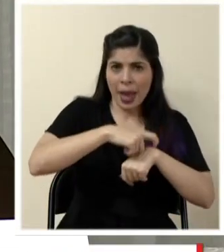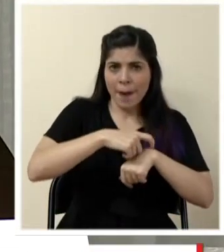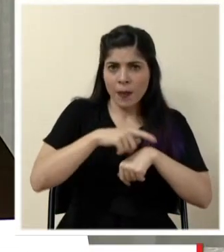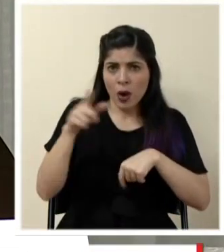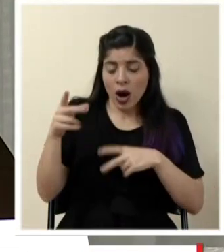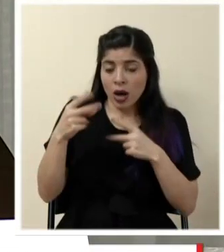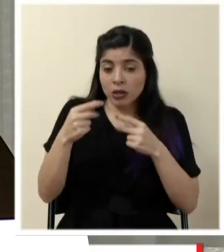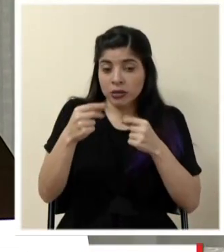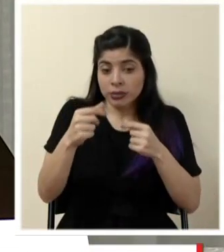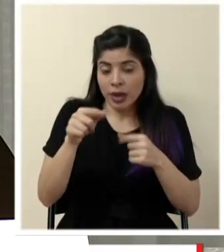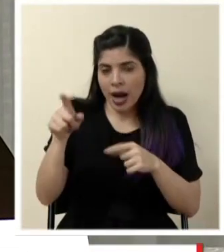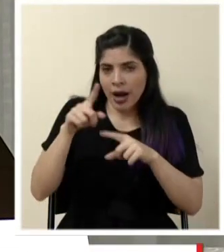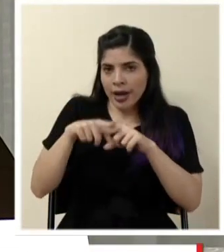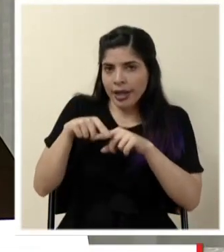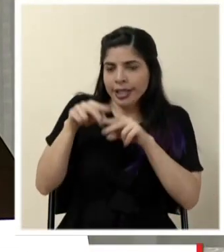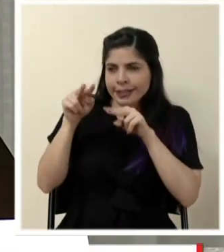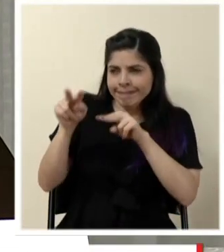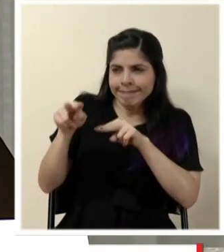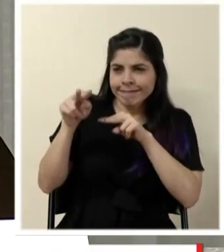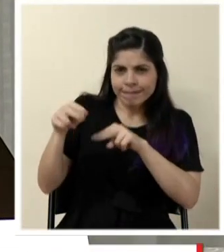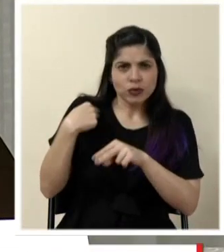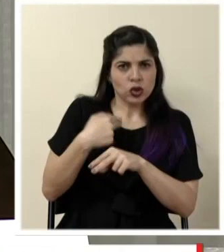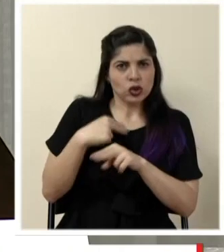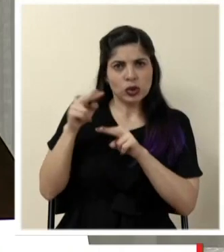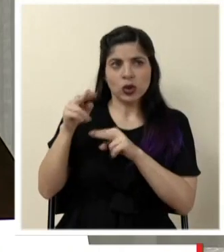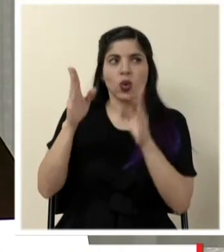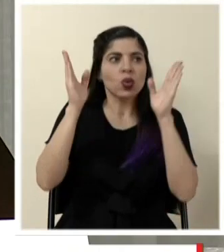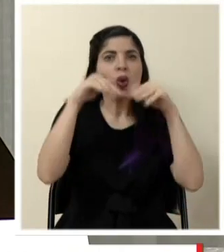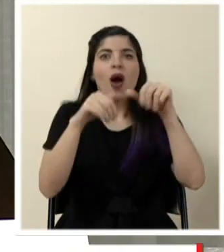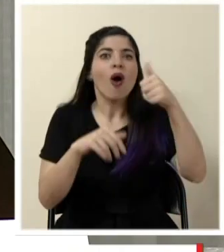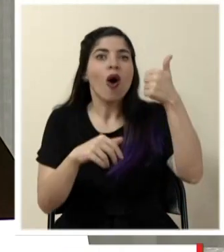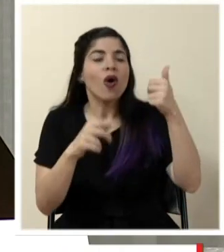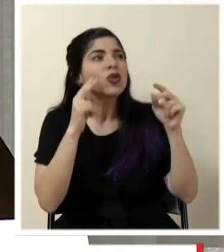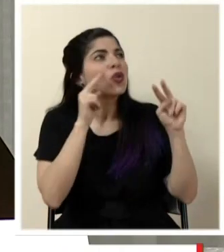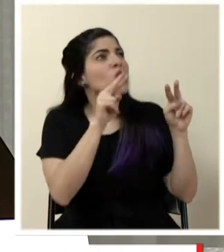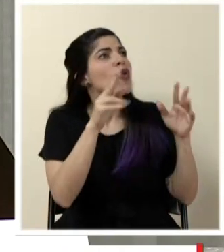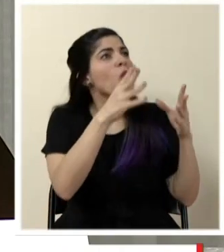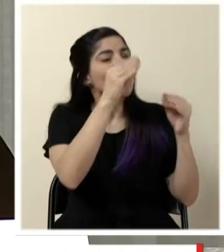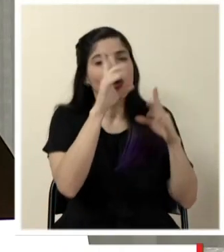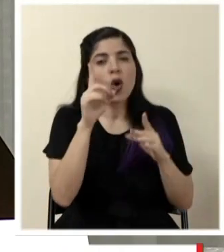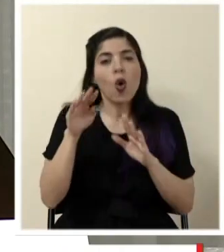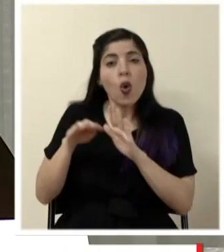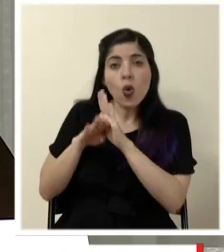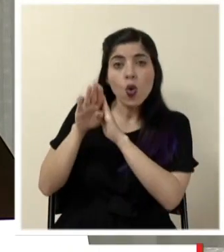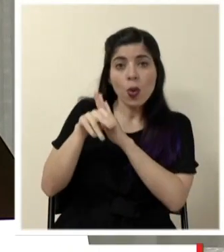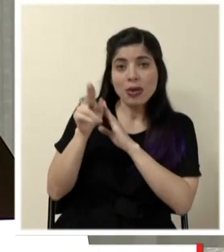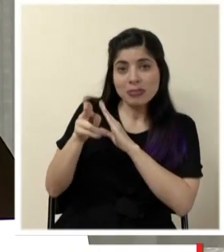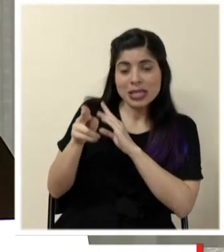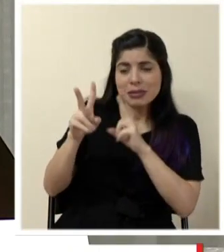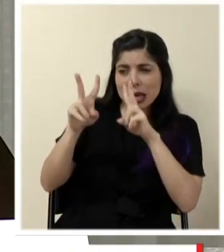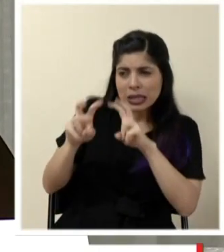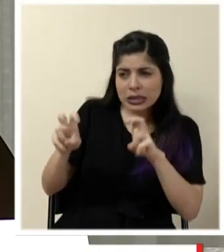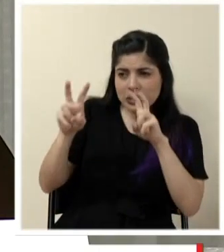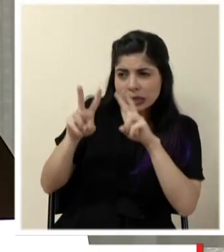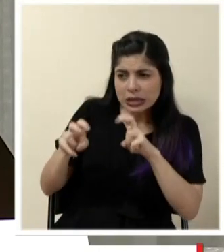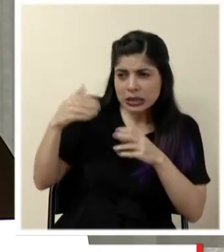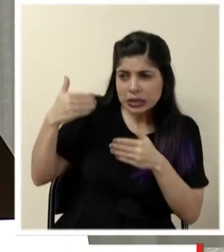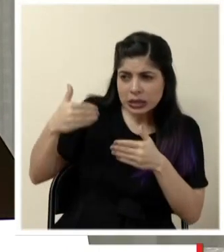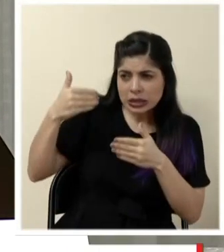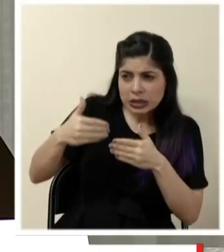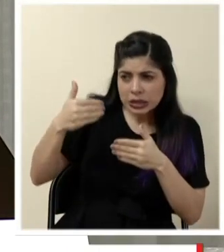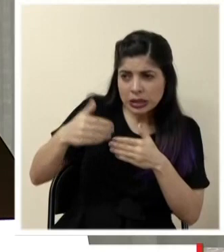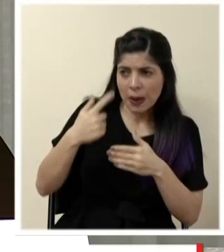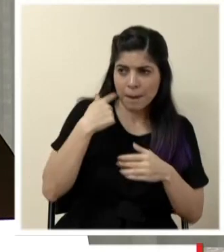aceleración que podemos tener. Y ese va a seguir siendo nuestro referente, no tenemos otro, justamente ver cómo va la curva, y con base en eso podemos ir